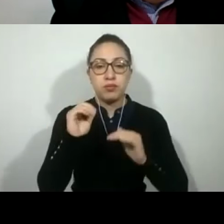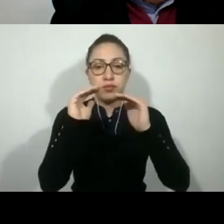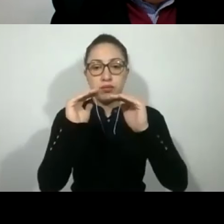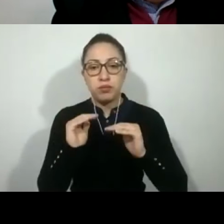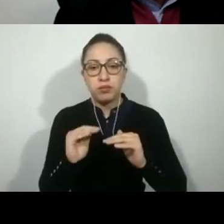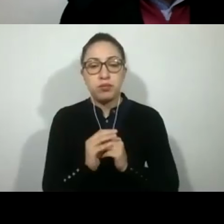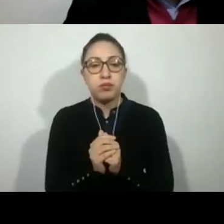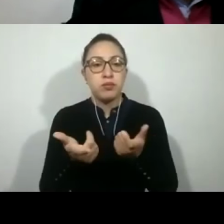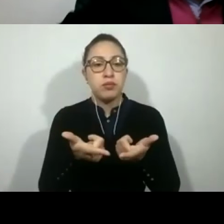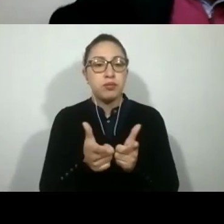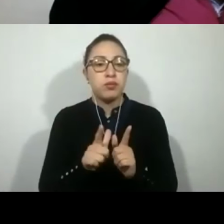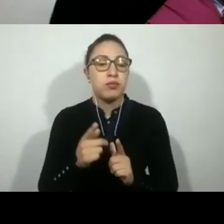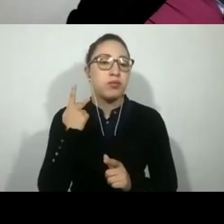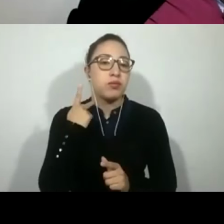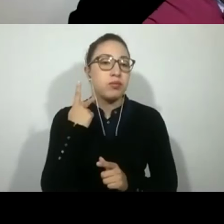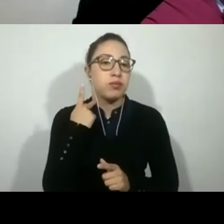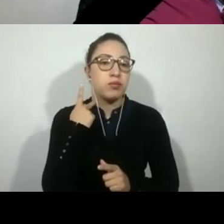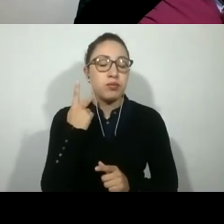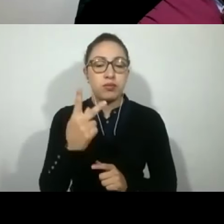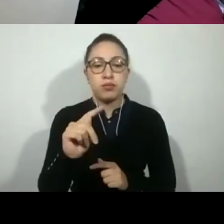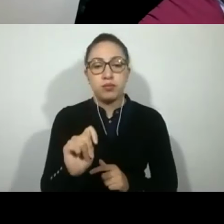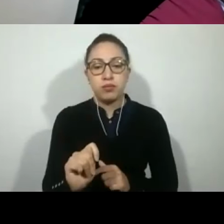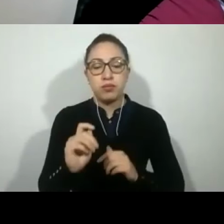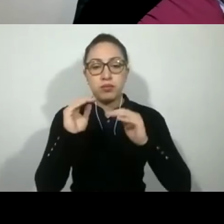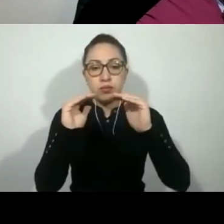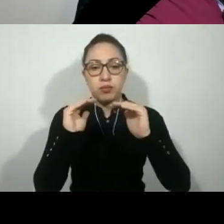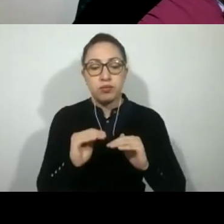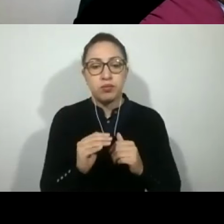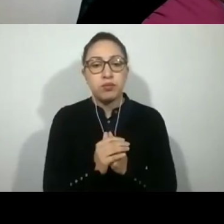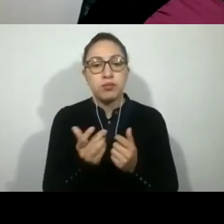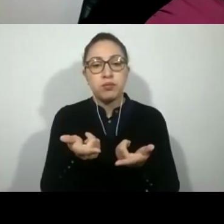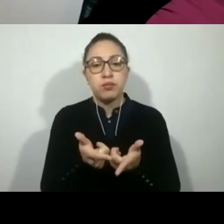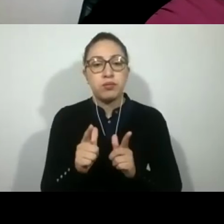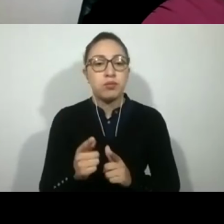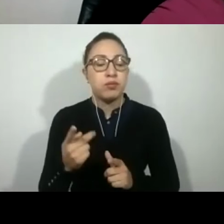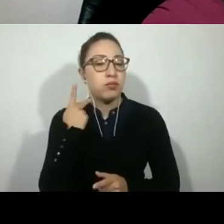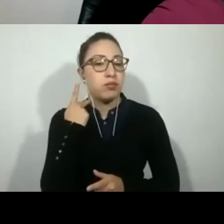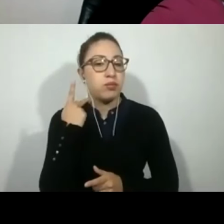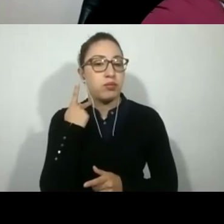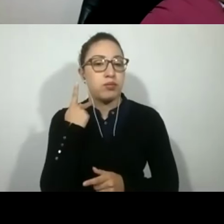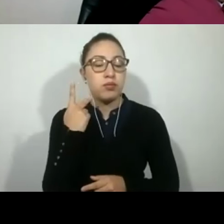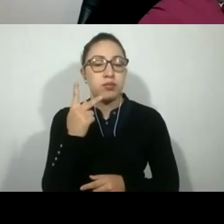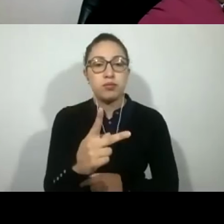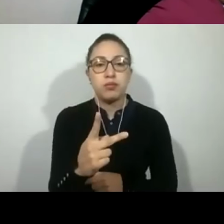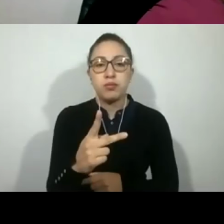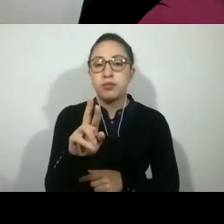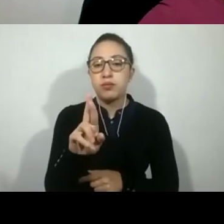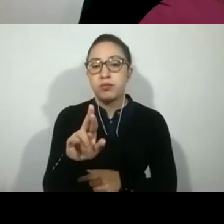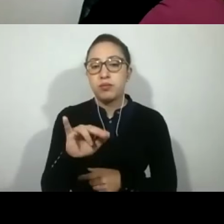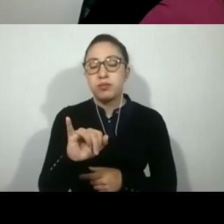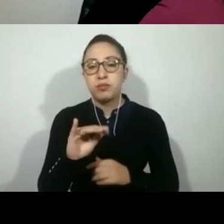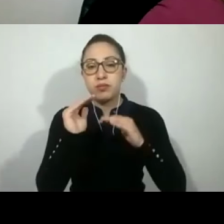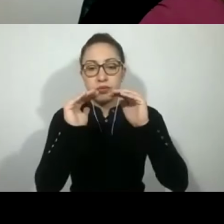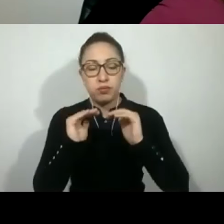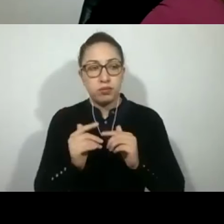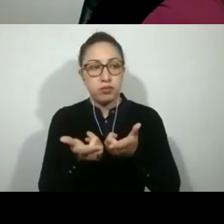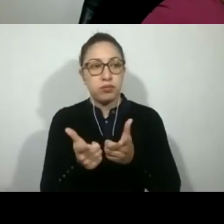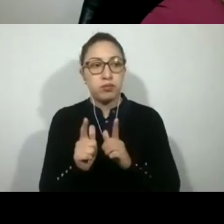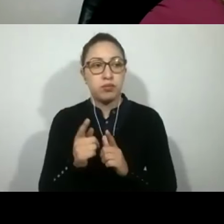Grupo Parlamentario del Partido del Trabajo, Grupo Parlamentario del Partido Revolucionario Institucional,